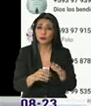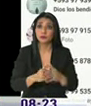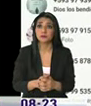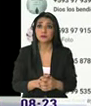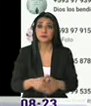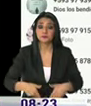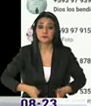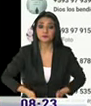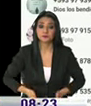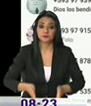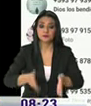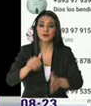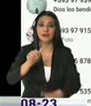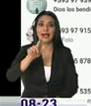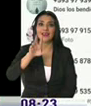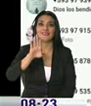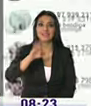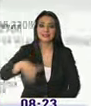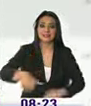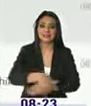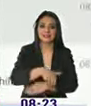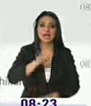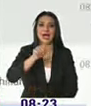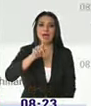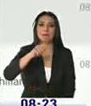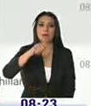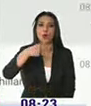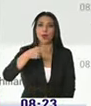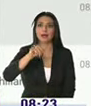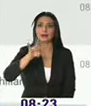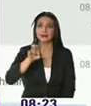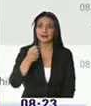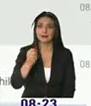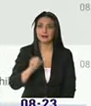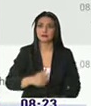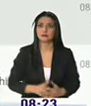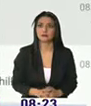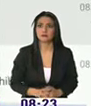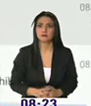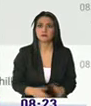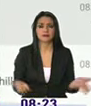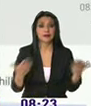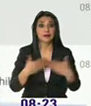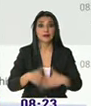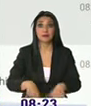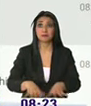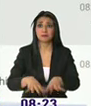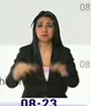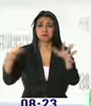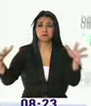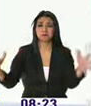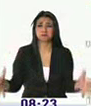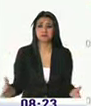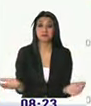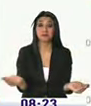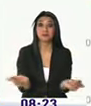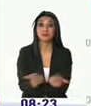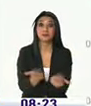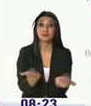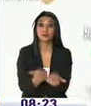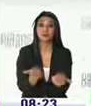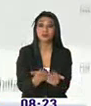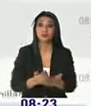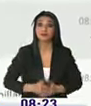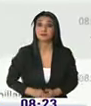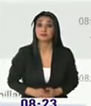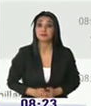Calle Bartolomé Alves y Alpaguasi. Vean esto. Ya, con eso terminamos. Calle Bartolomé Alves